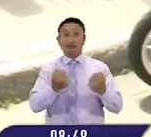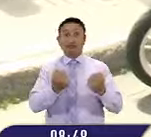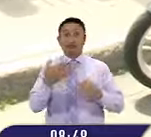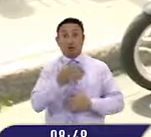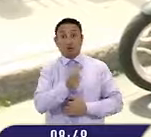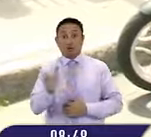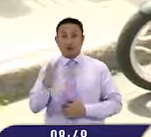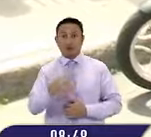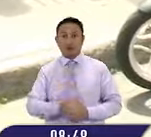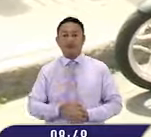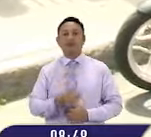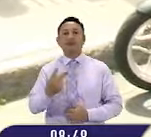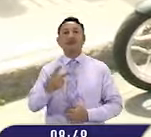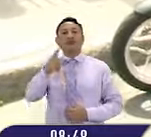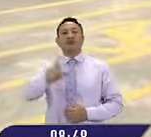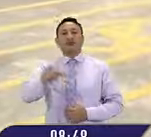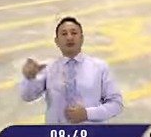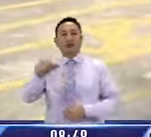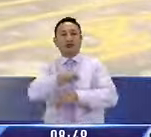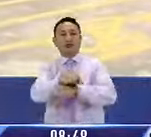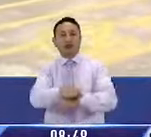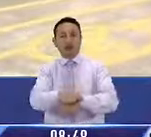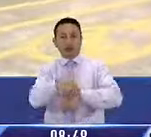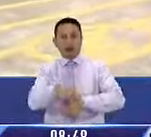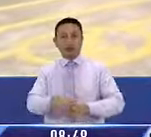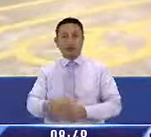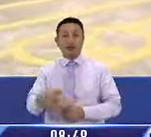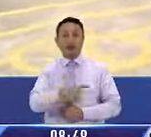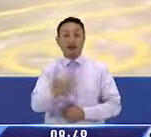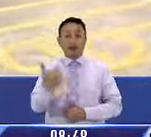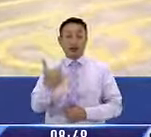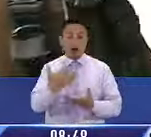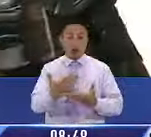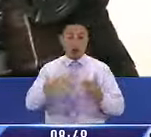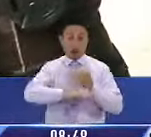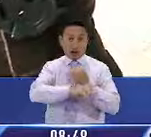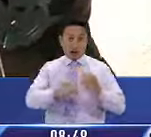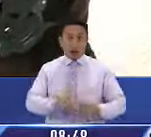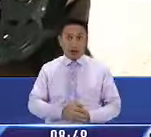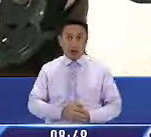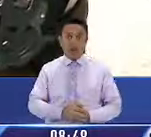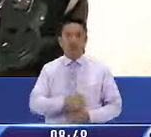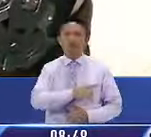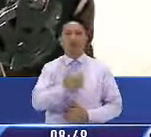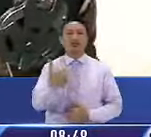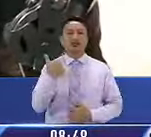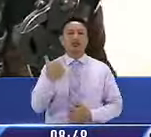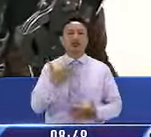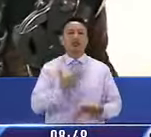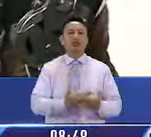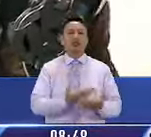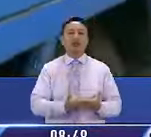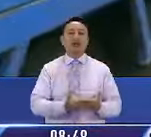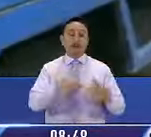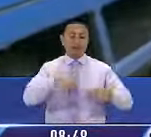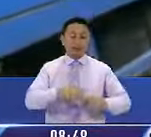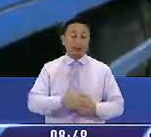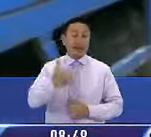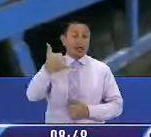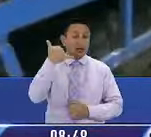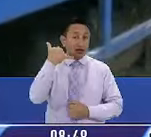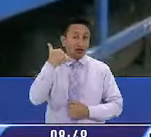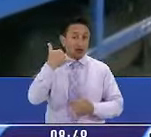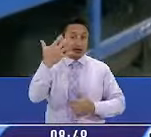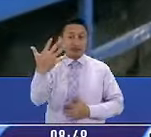Además, dos personas fueron detenidas por el presunto delito de receptación. En poder de los sospechosos se encontraron varios teléfonos